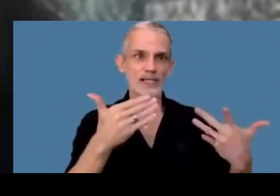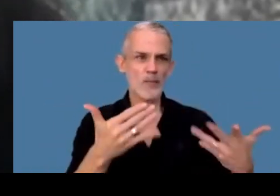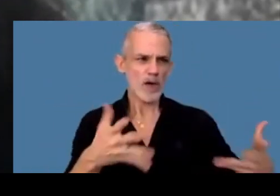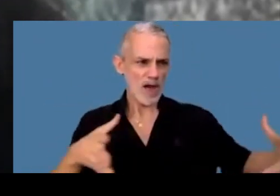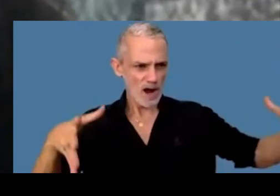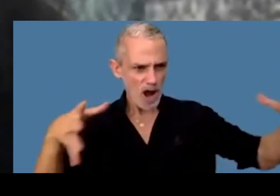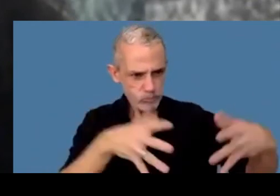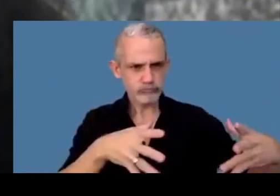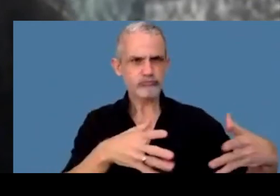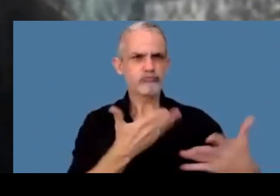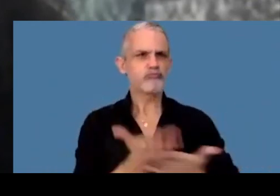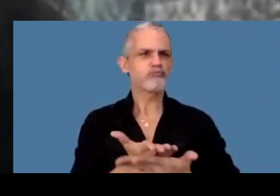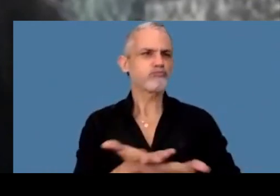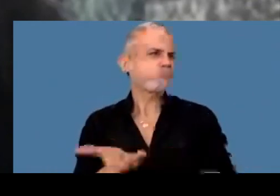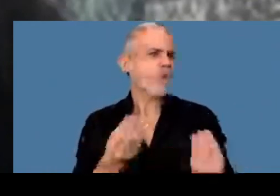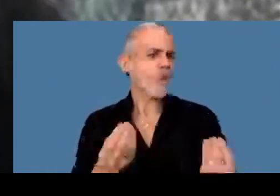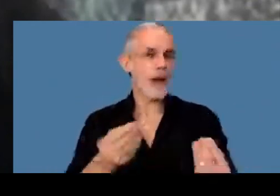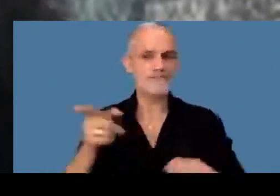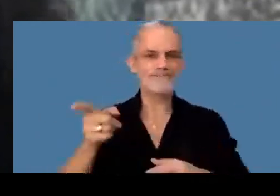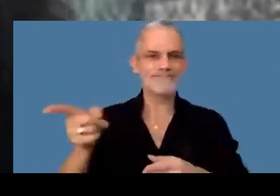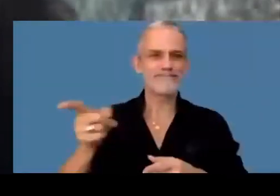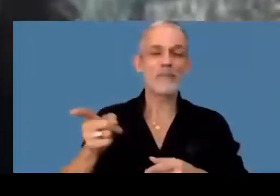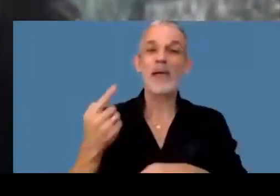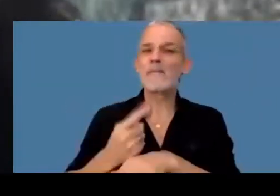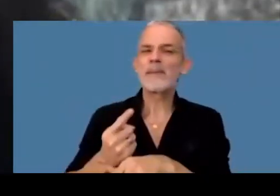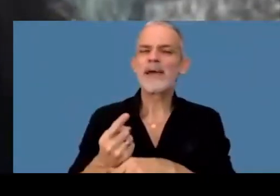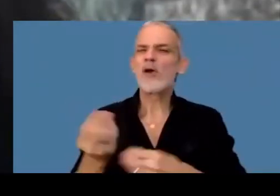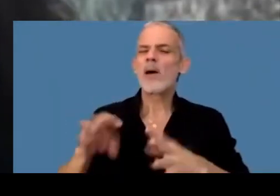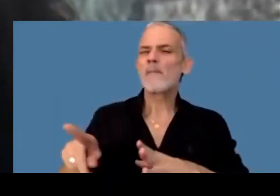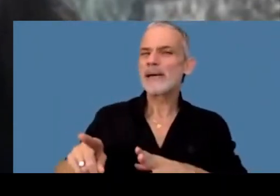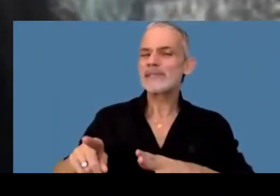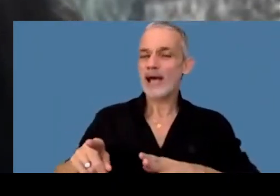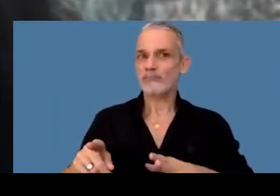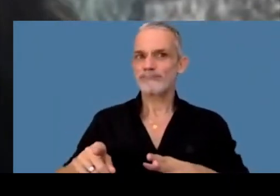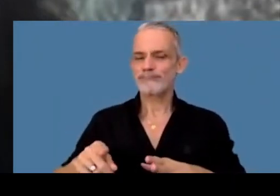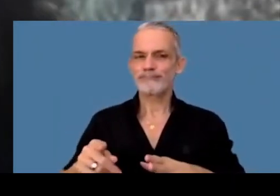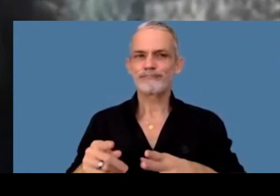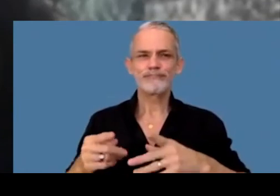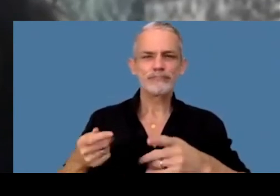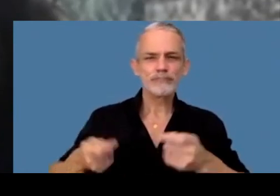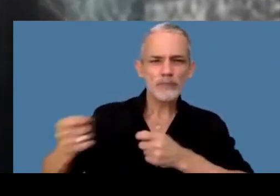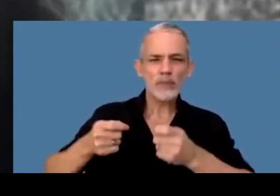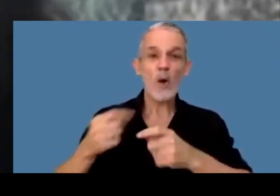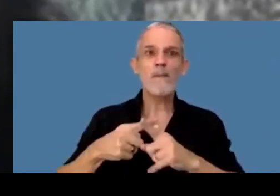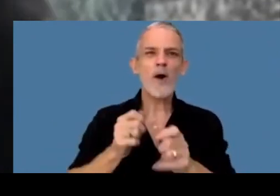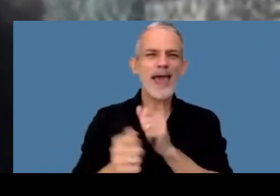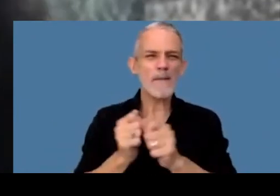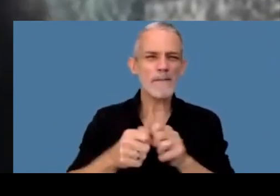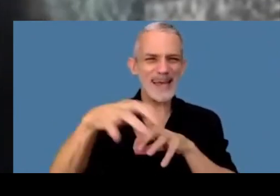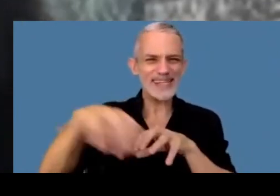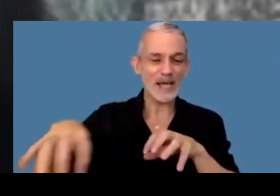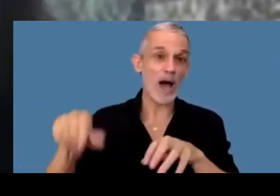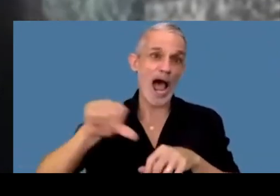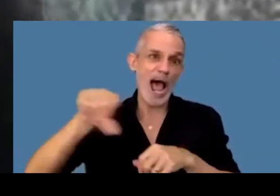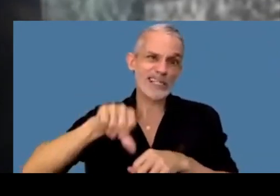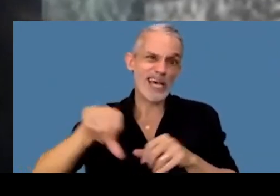plantear. Ellos primero arrancaban las paritarias por empresas, porque los aceiteros, las